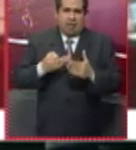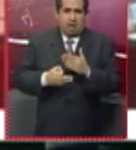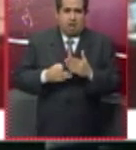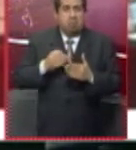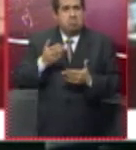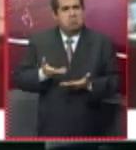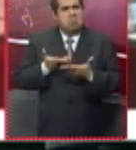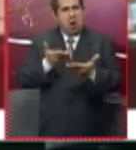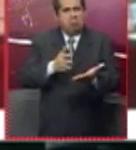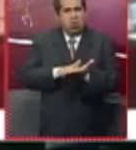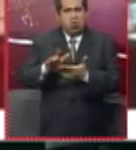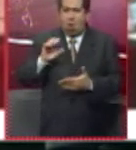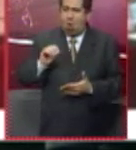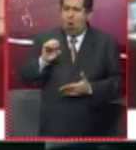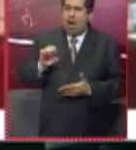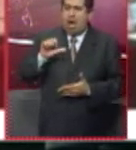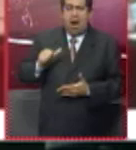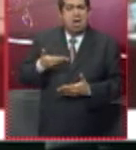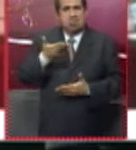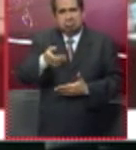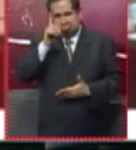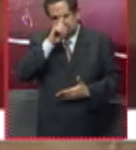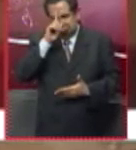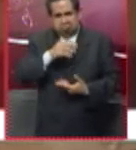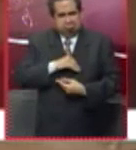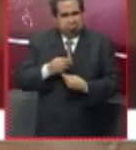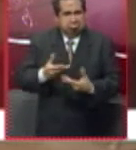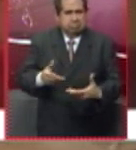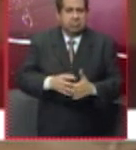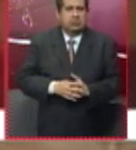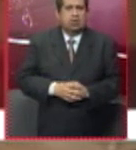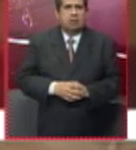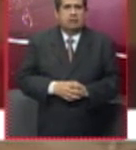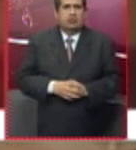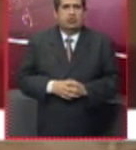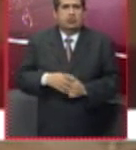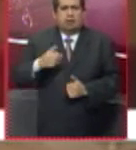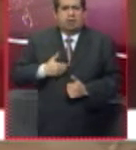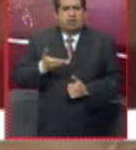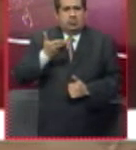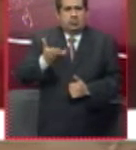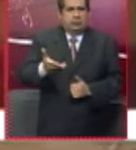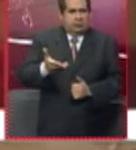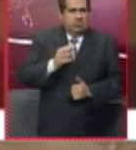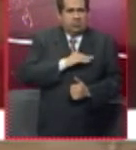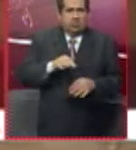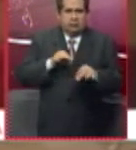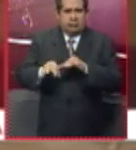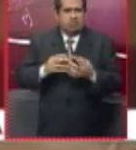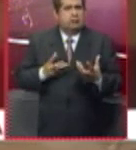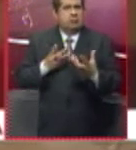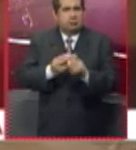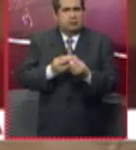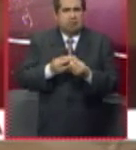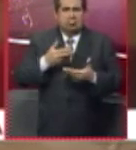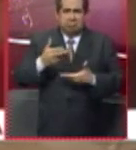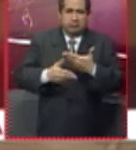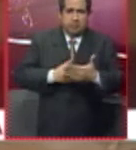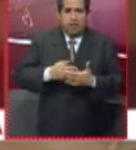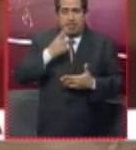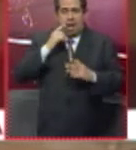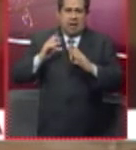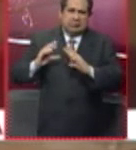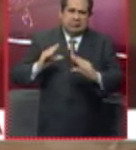ofreció el apoyo de la OEA a los legisladores. Proponemos trabajar conjuntamente en la dimensión de una escuela